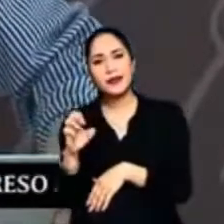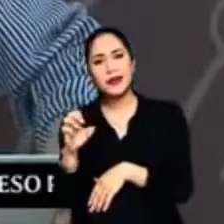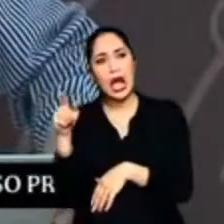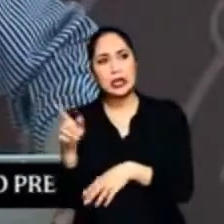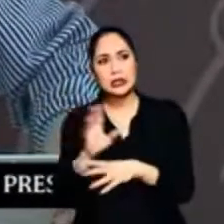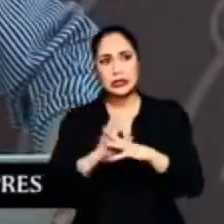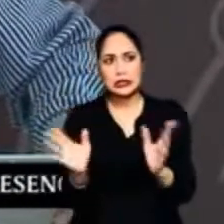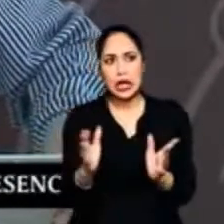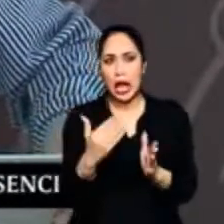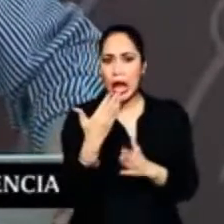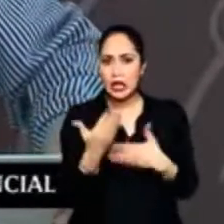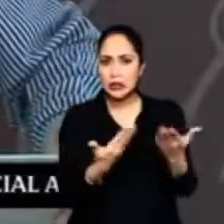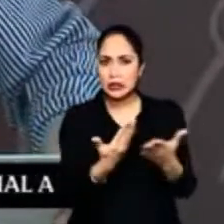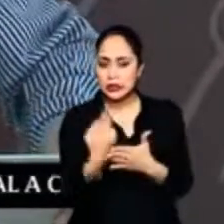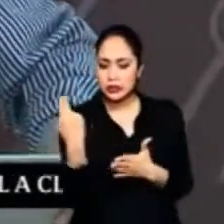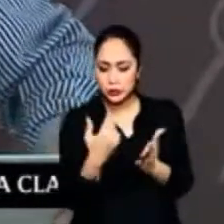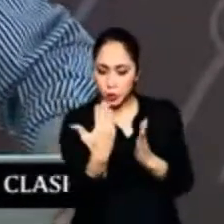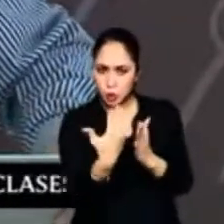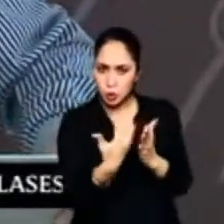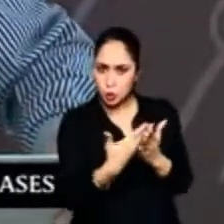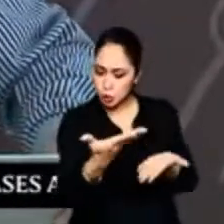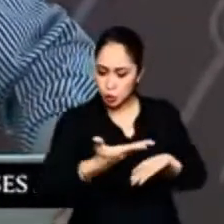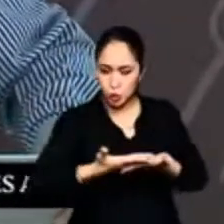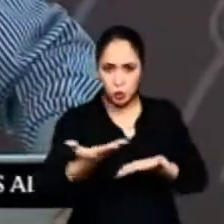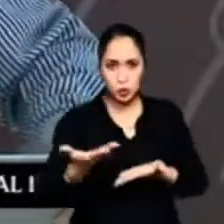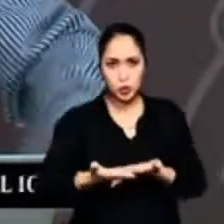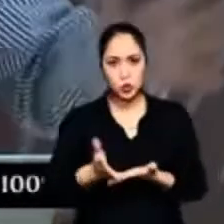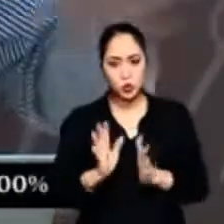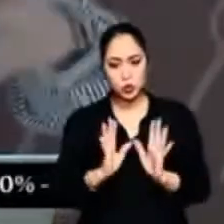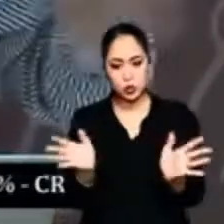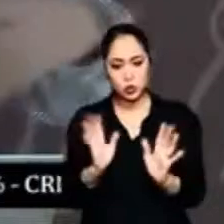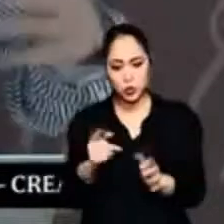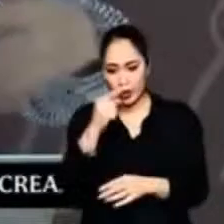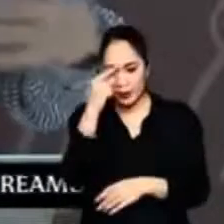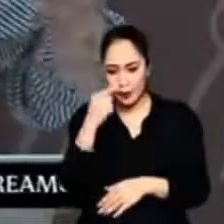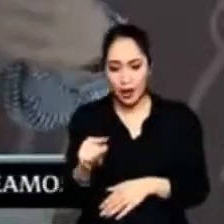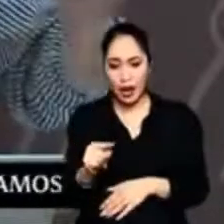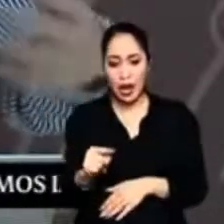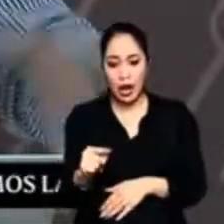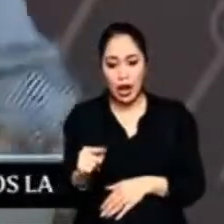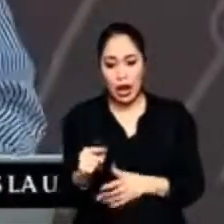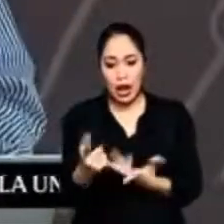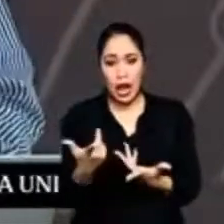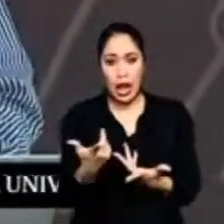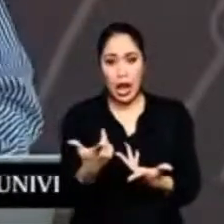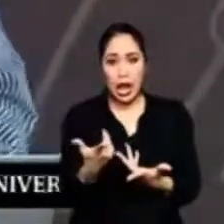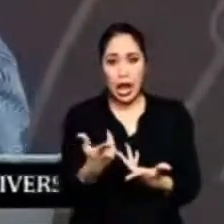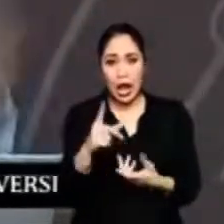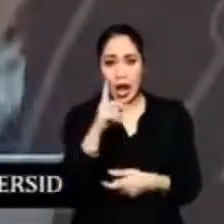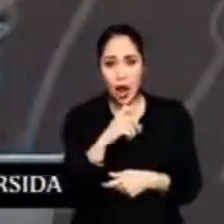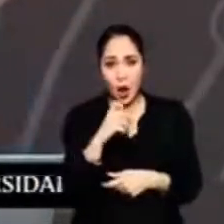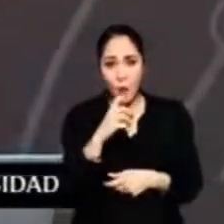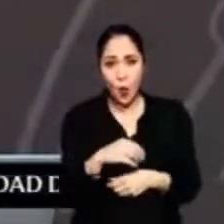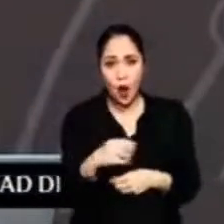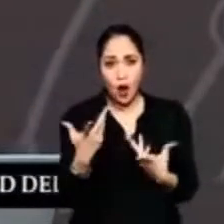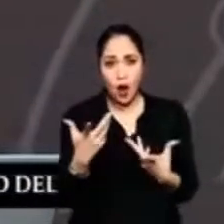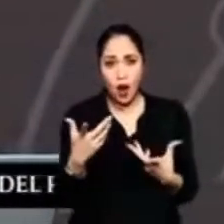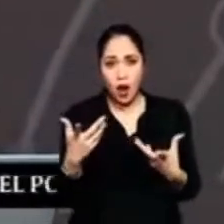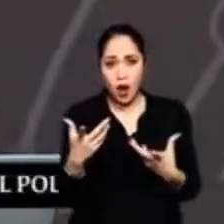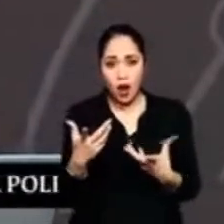están requiriendo ya que empiece a escurrir el líquido a las presas. ¿Por qué? Porque hay